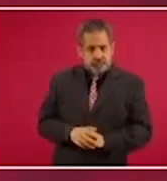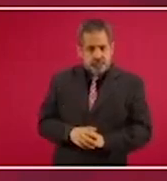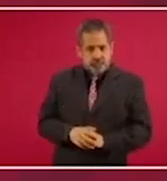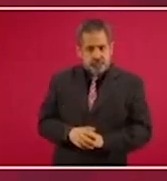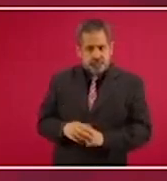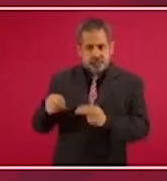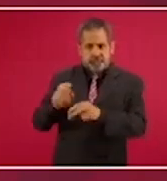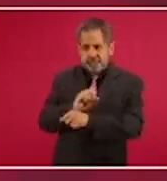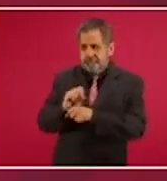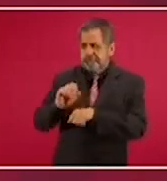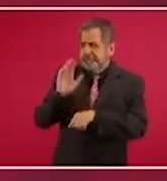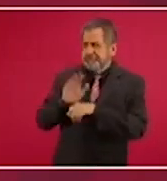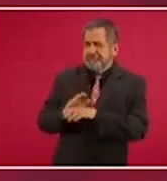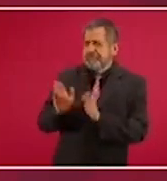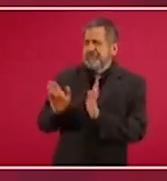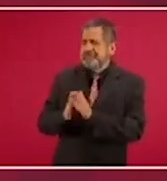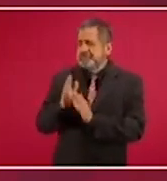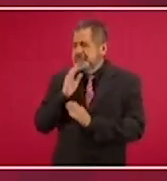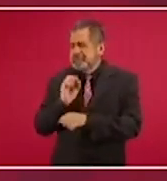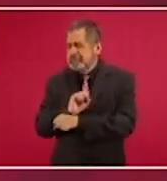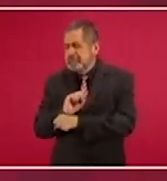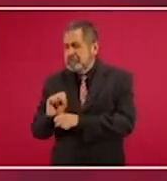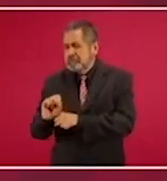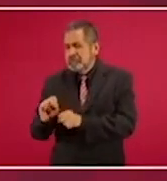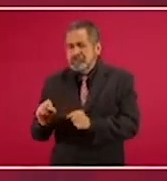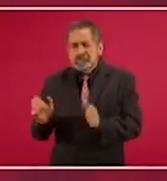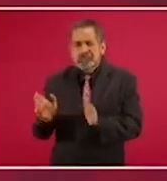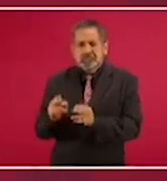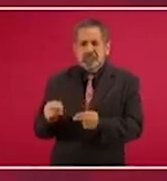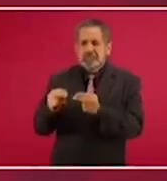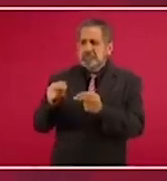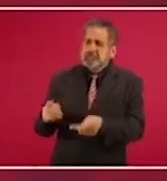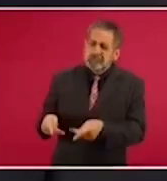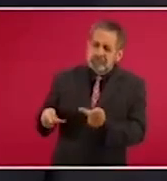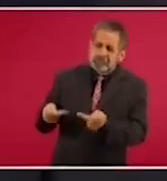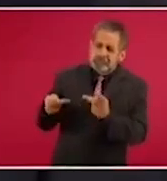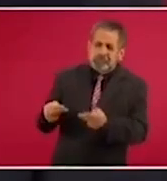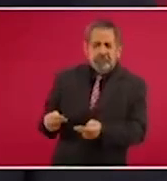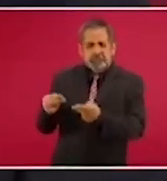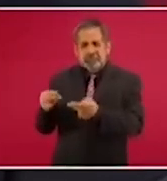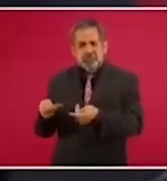empresas, las más pequeñitas, pequeño comercio,